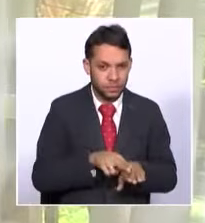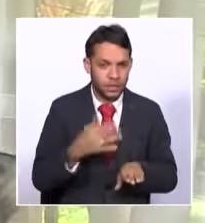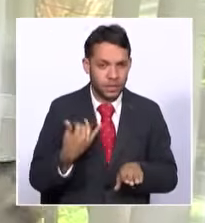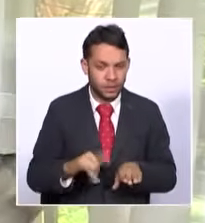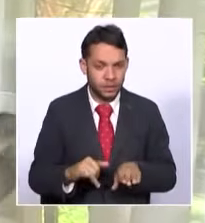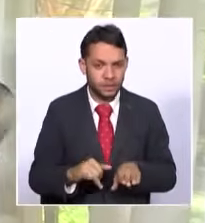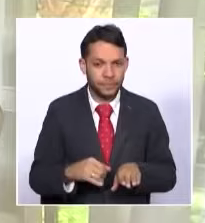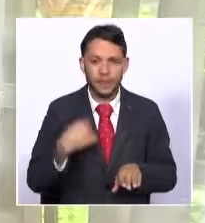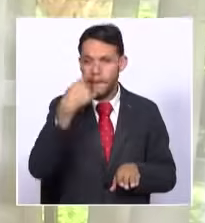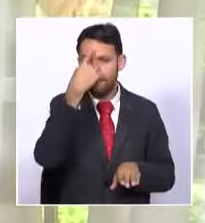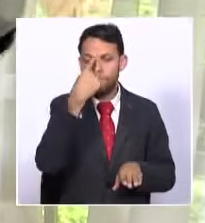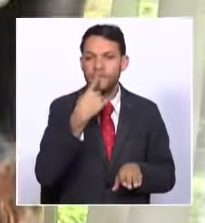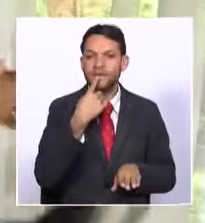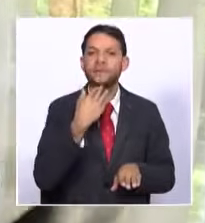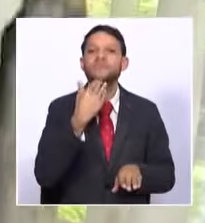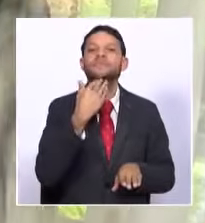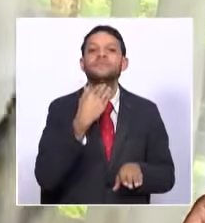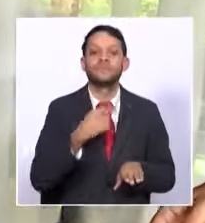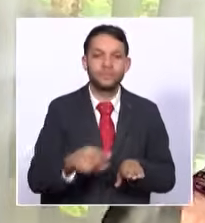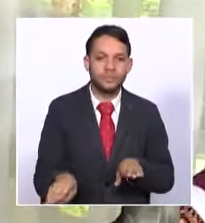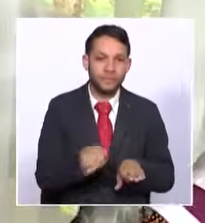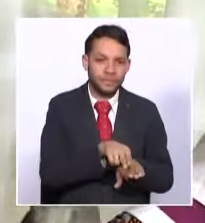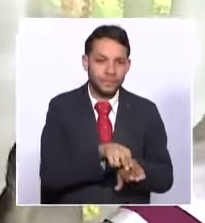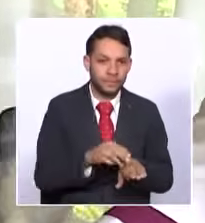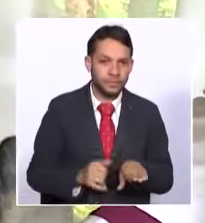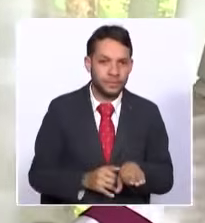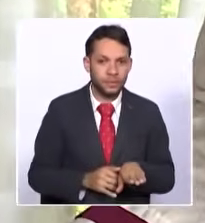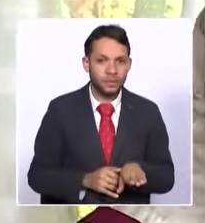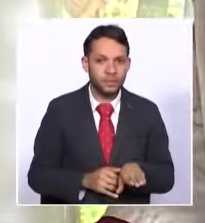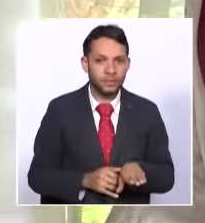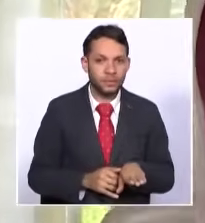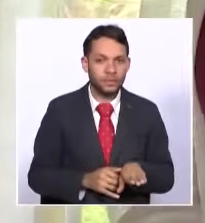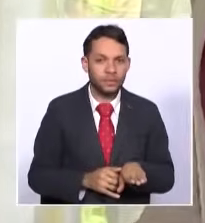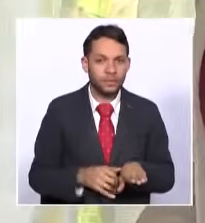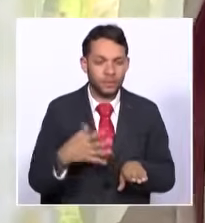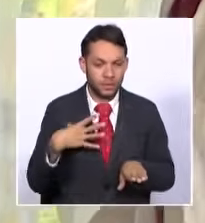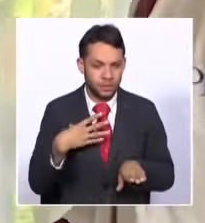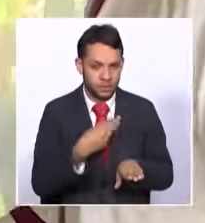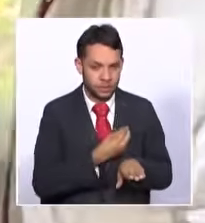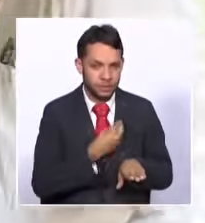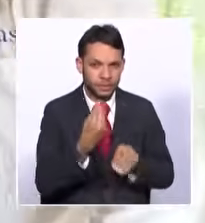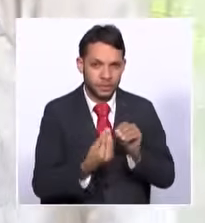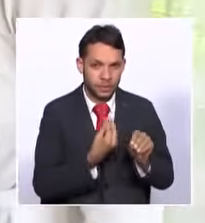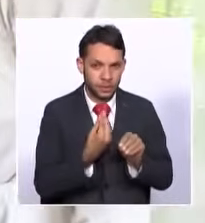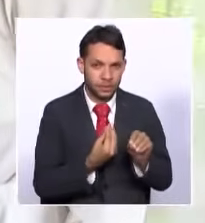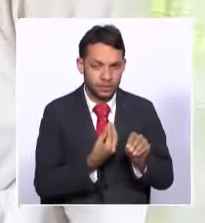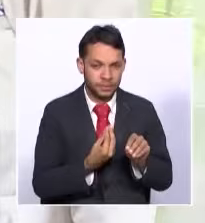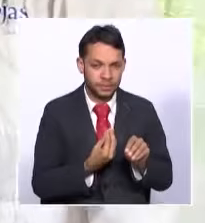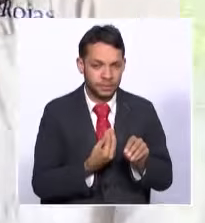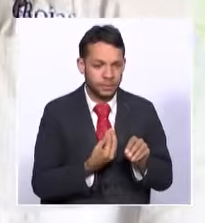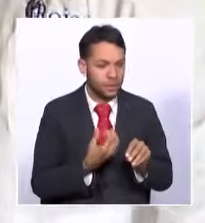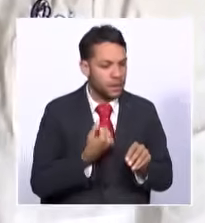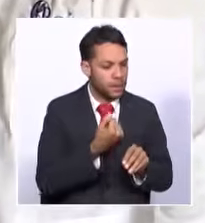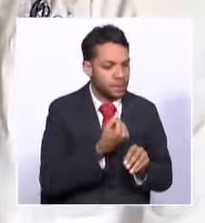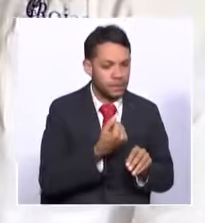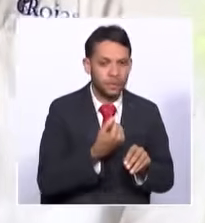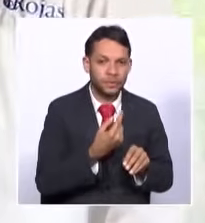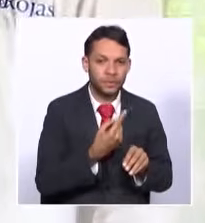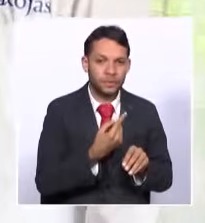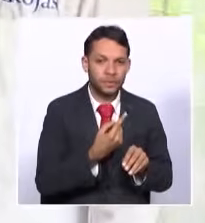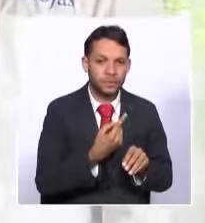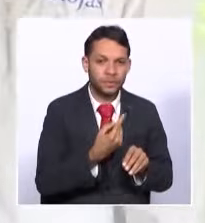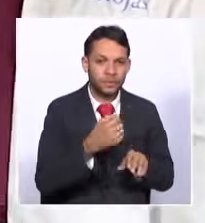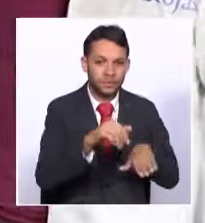arriba. Eso es. Entonces, lo que debemos hacer es lo siguiente. Ubicar